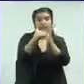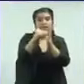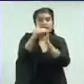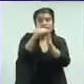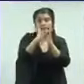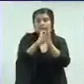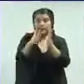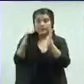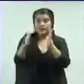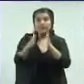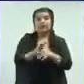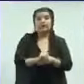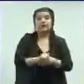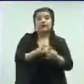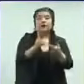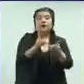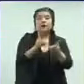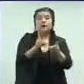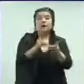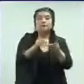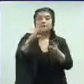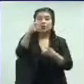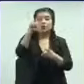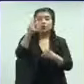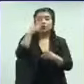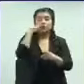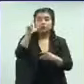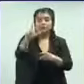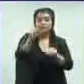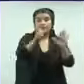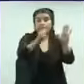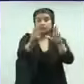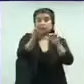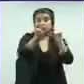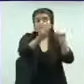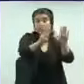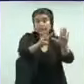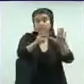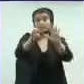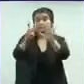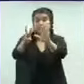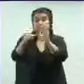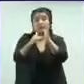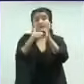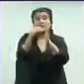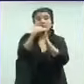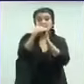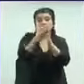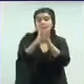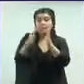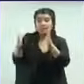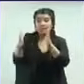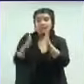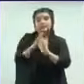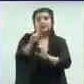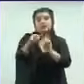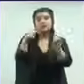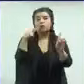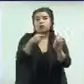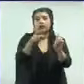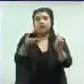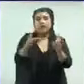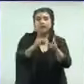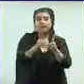fracción, la COVIAL con 787 millones y fracción, me estoy refiriendo a